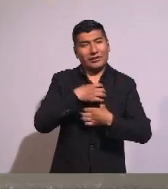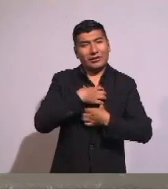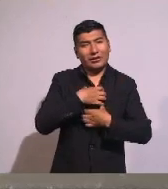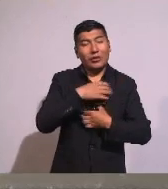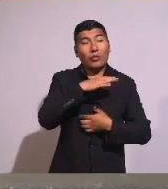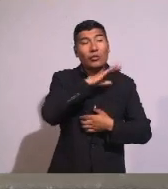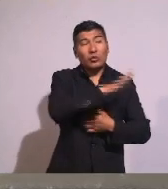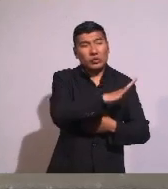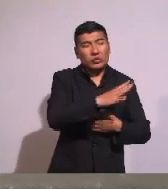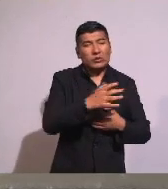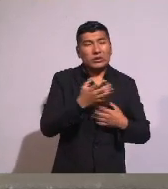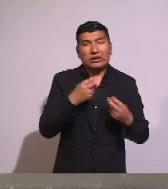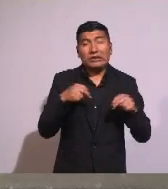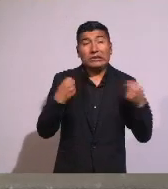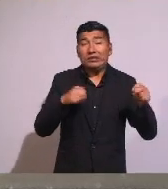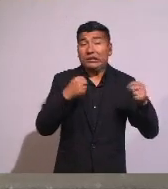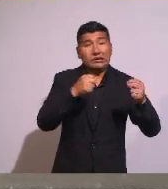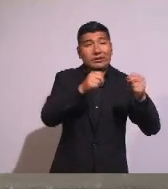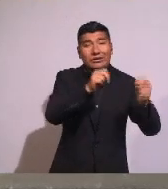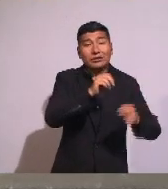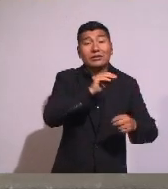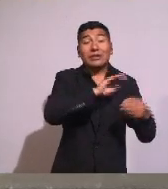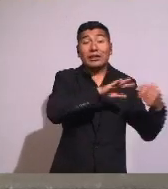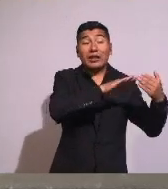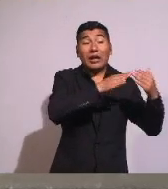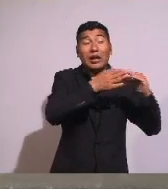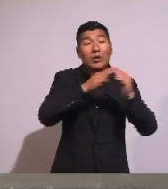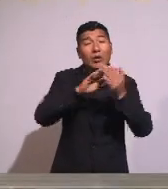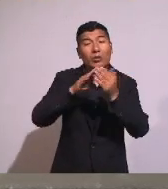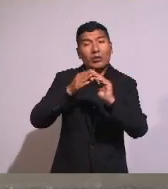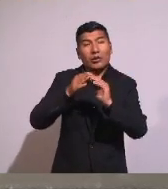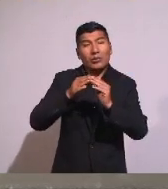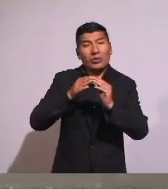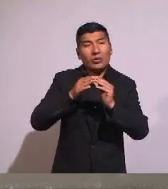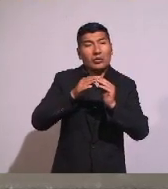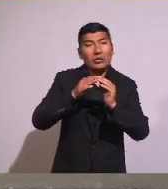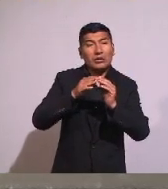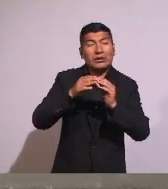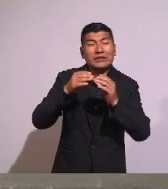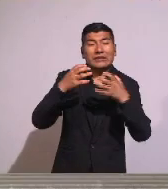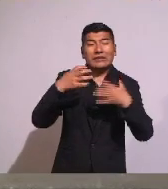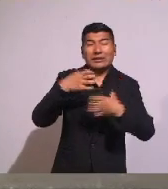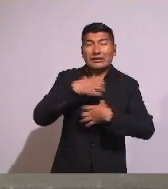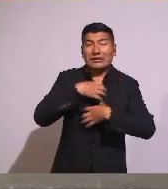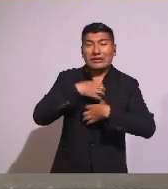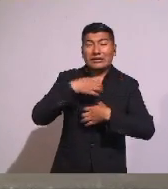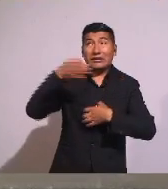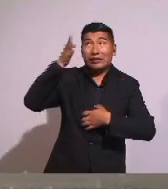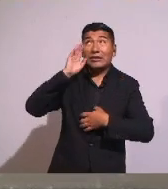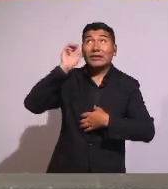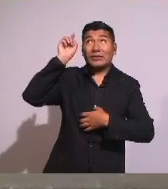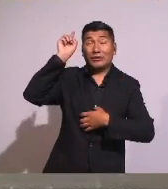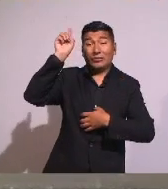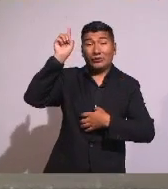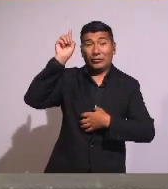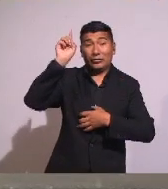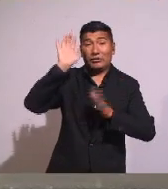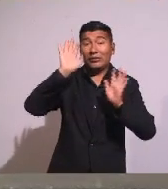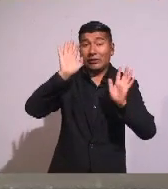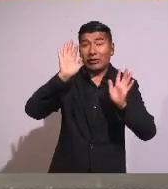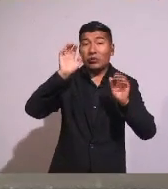su desesperación el pueblo tentó a dios renegó de su dios o sea